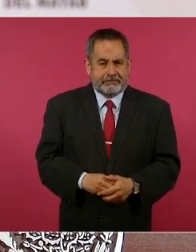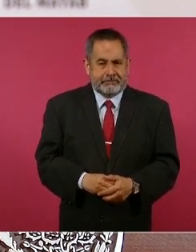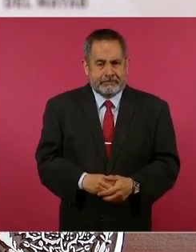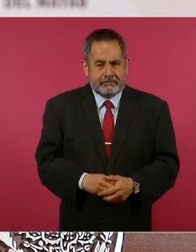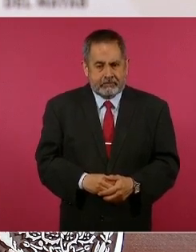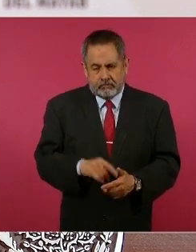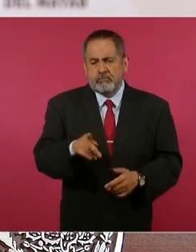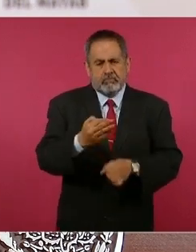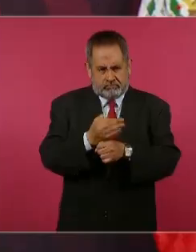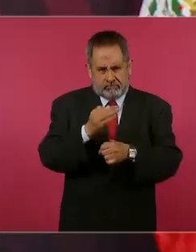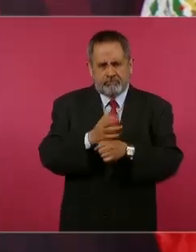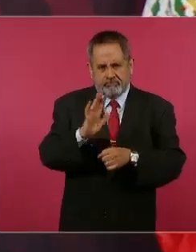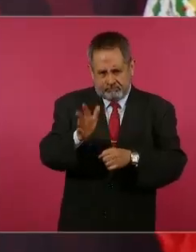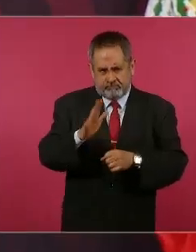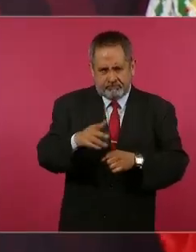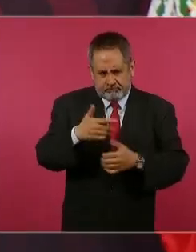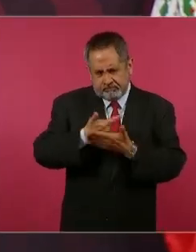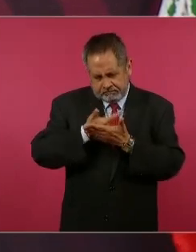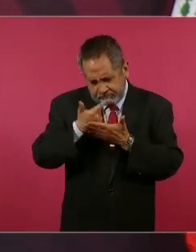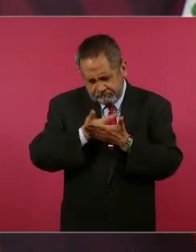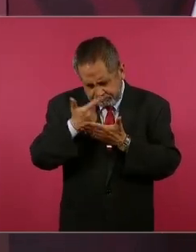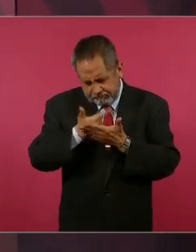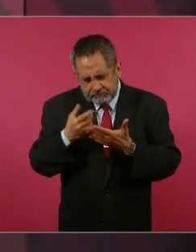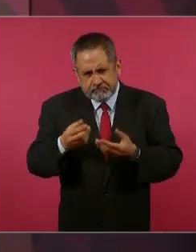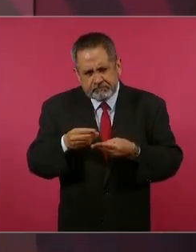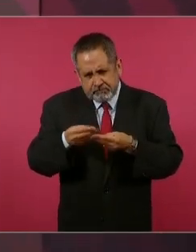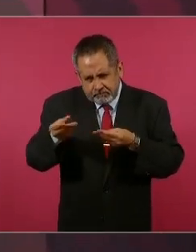Y se está llevando a cabo un conteo,